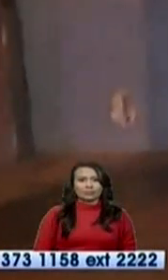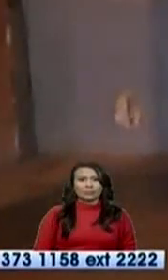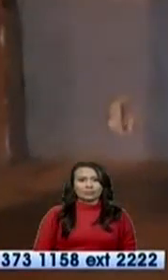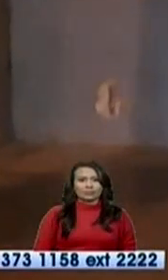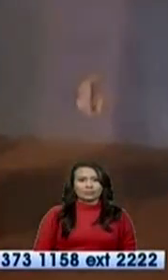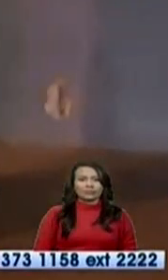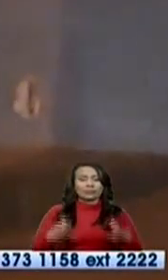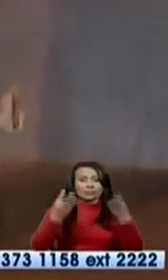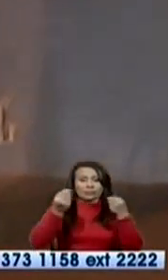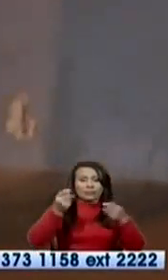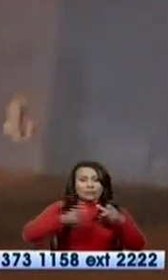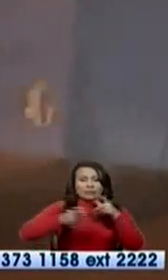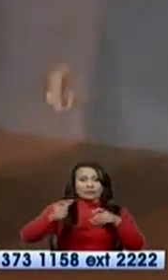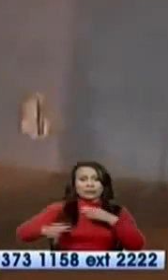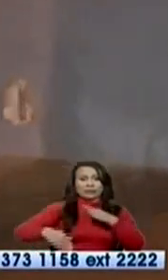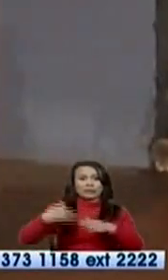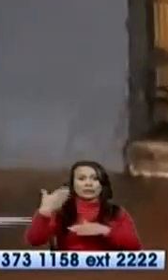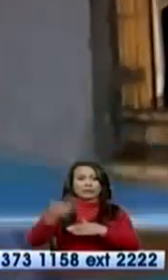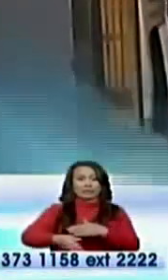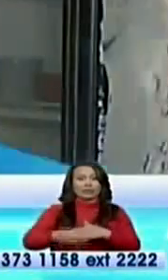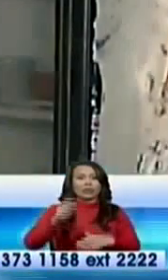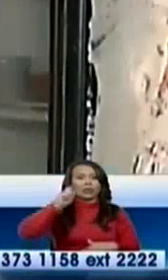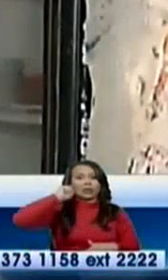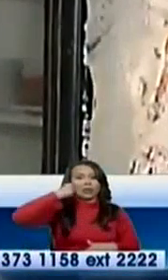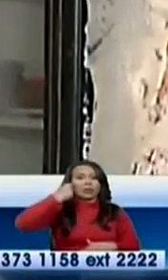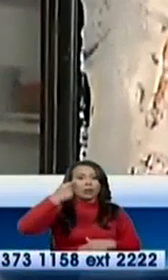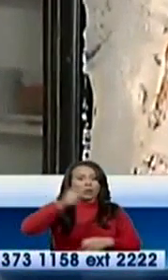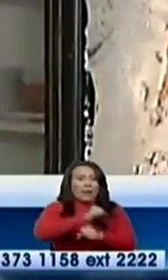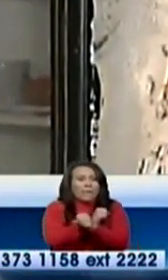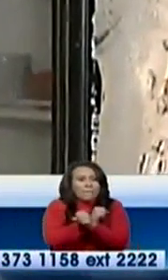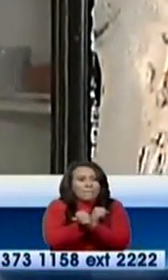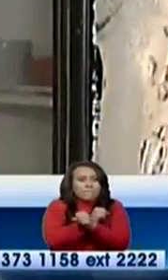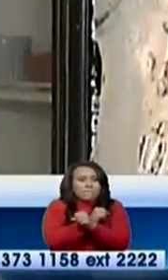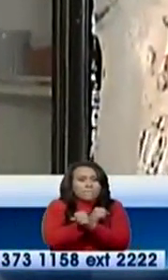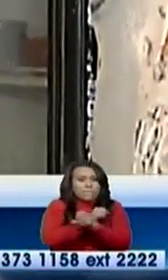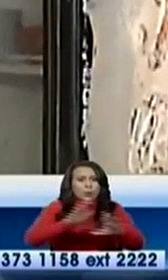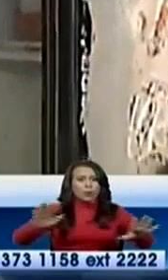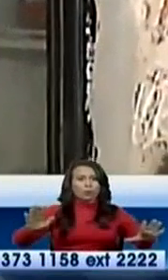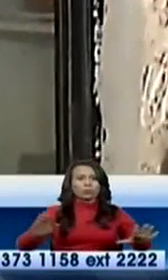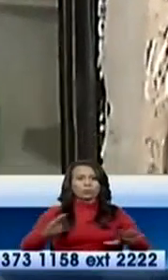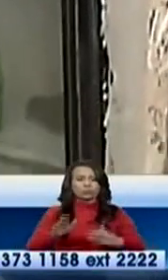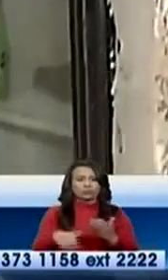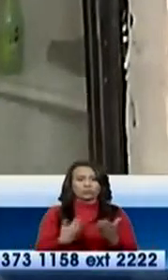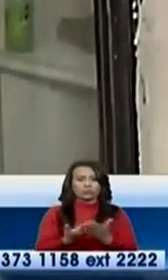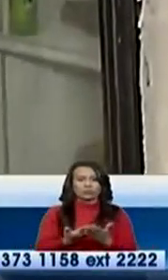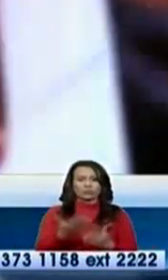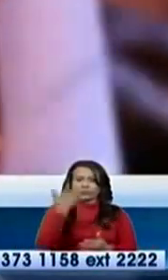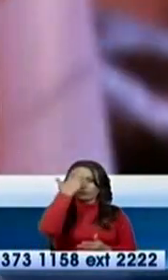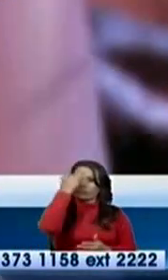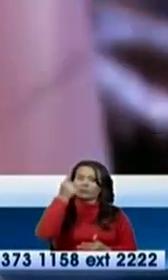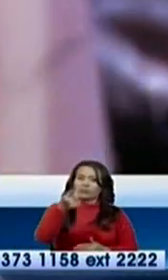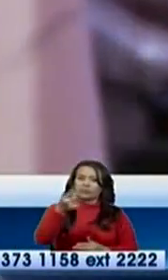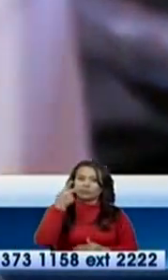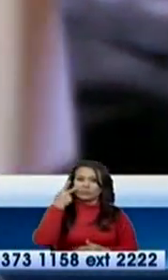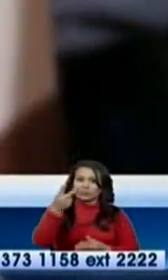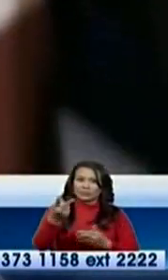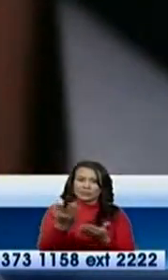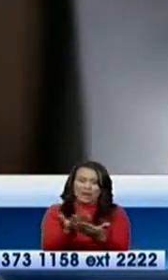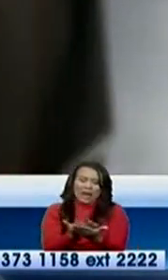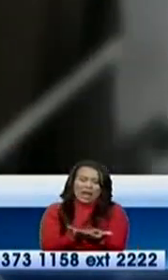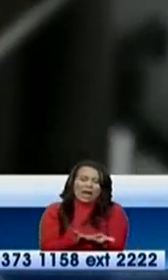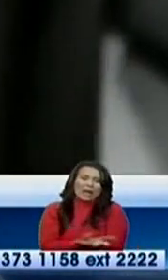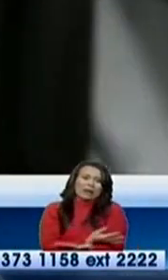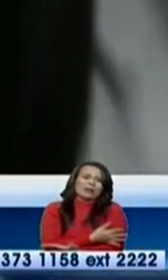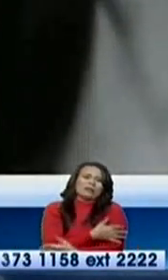Los vecinos recuerdan una explosión que generó el pánico entre todos. Posterior a ello, vieron al dueño del local